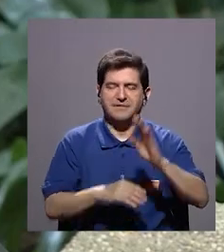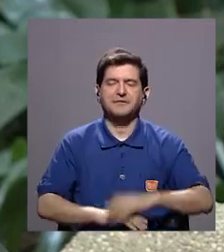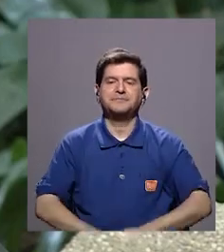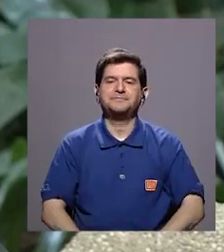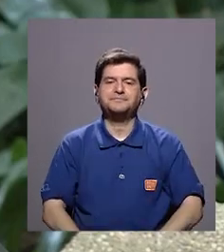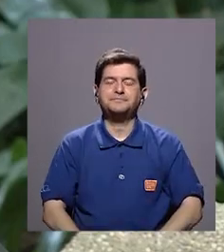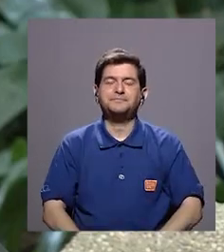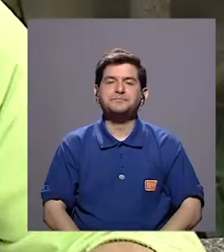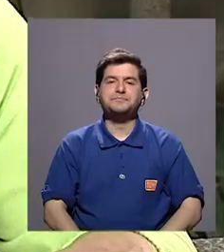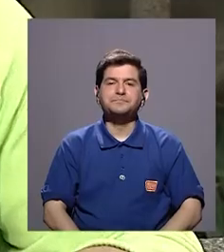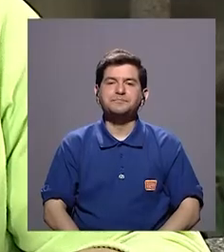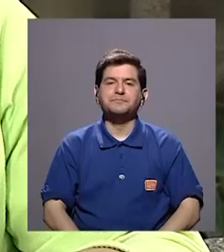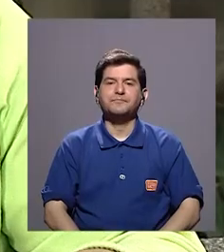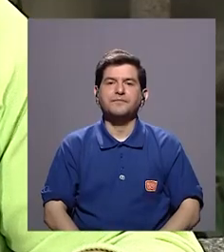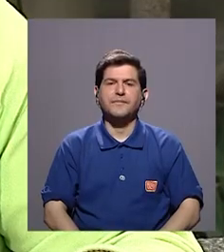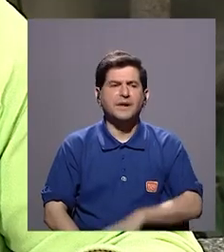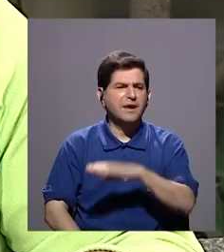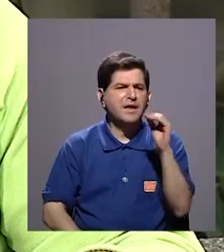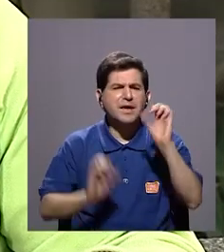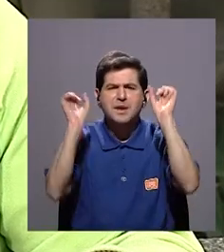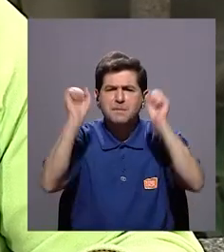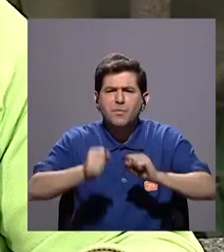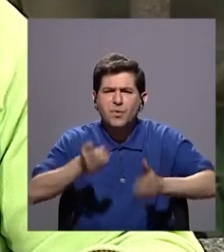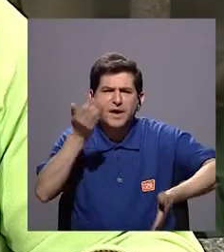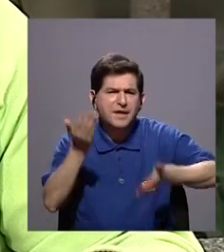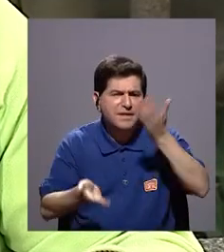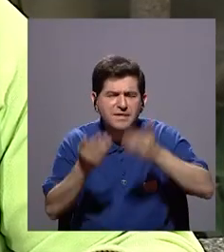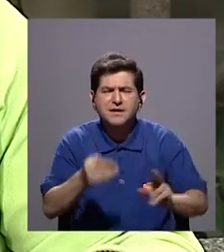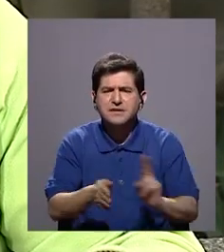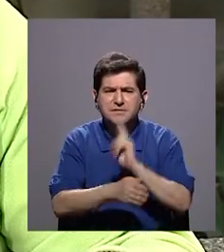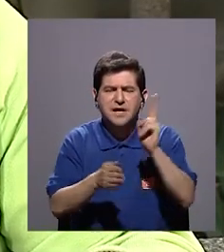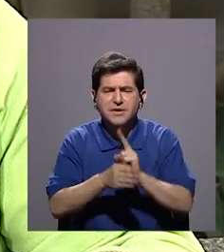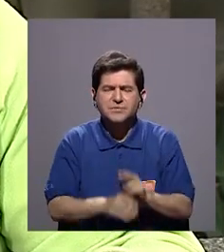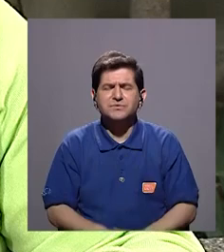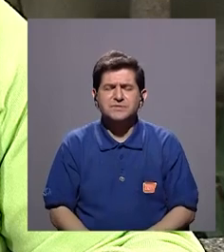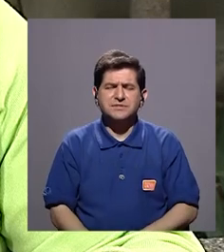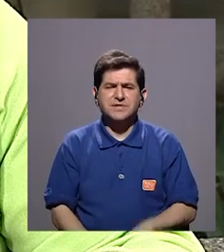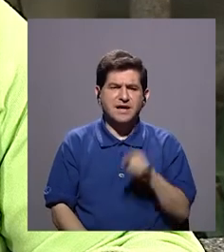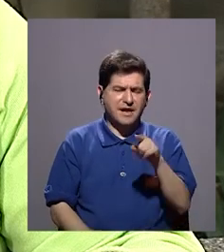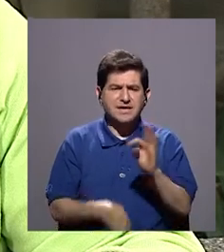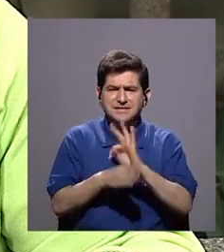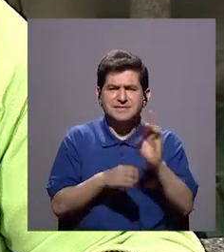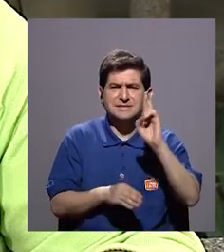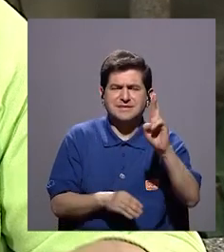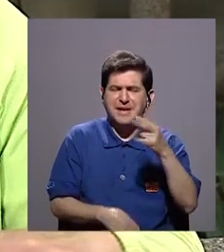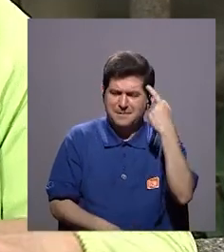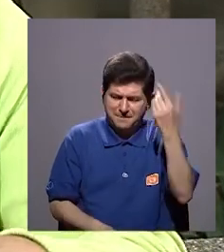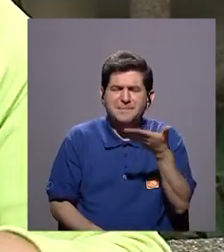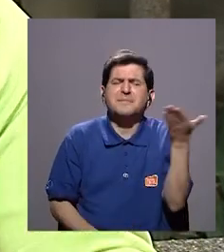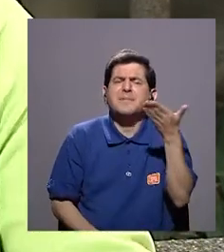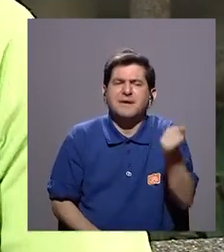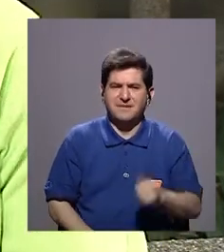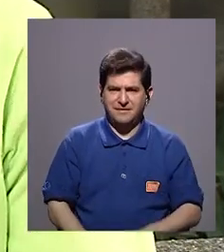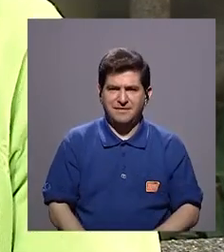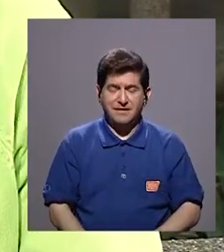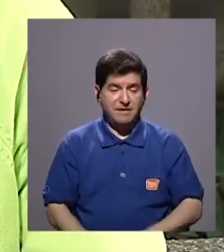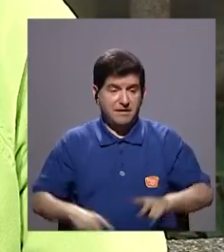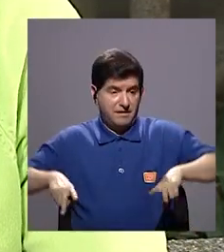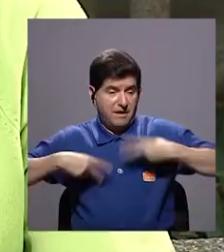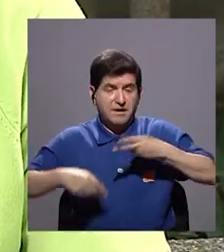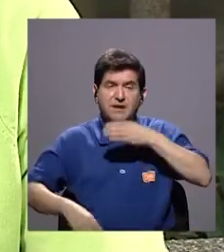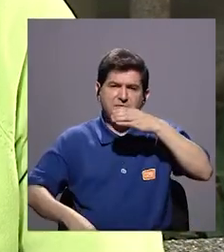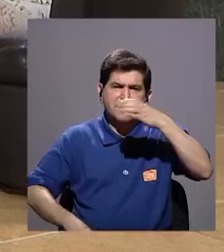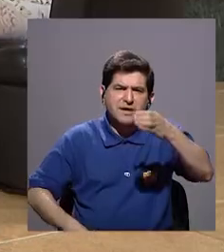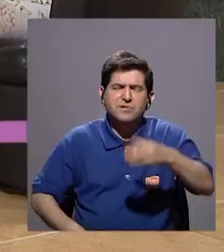técnica. Leonor, ¿y en qué aspectos podría ser útil el Reiki? ¿Ustedes para qué aspectos de la vida